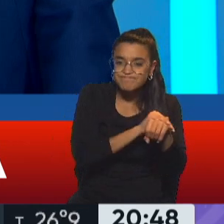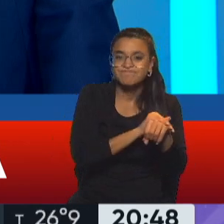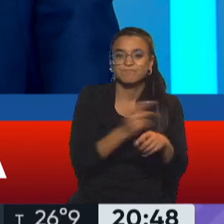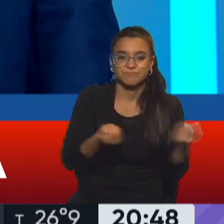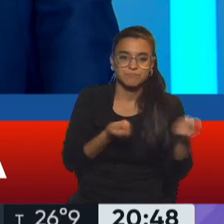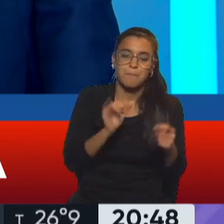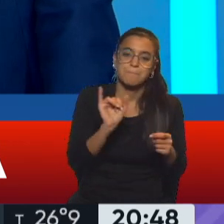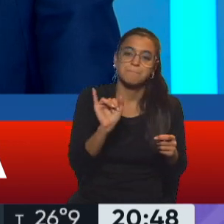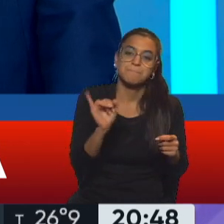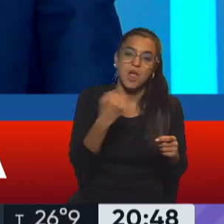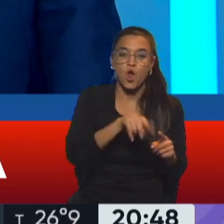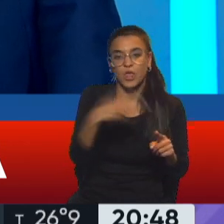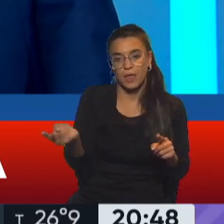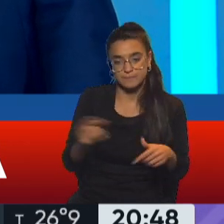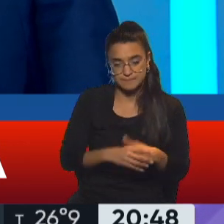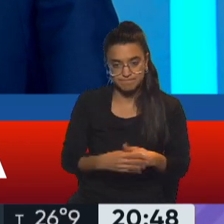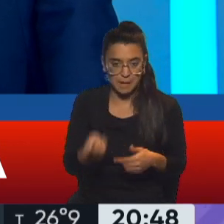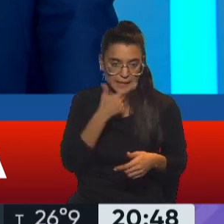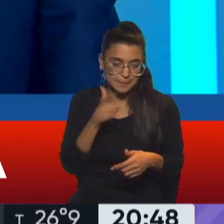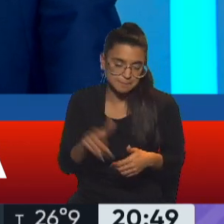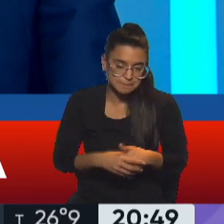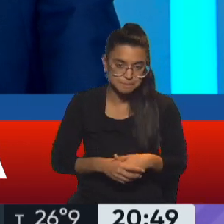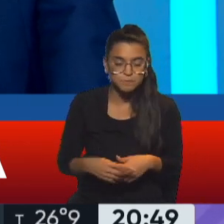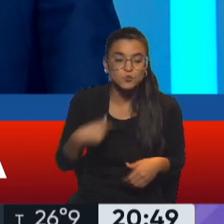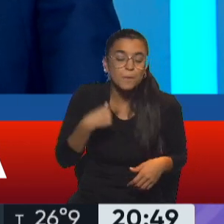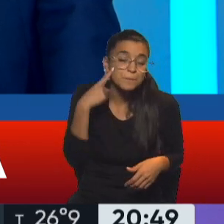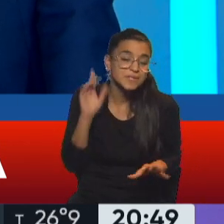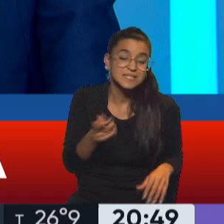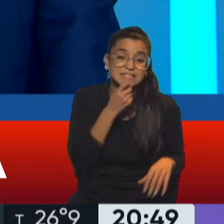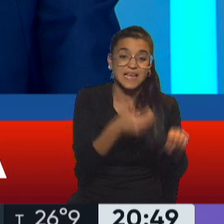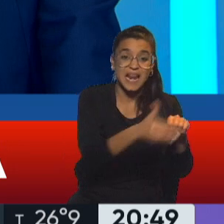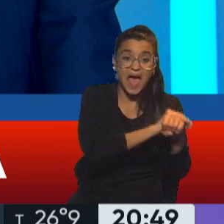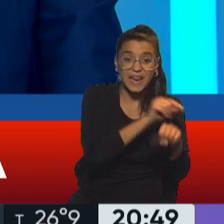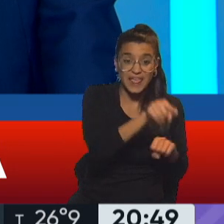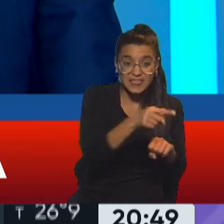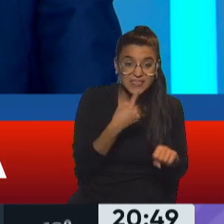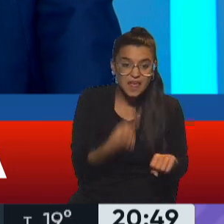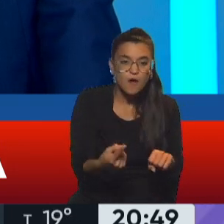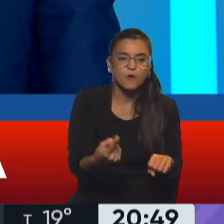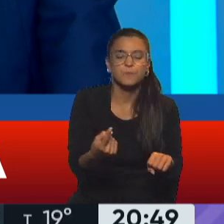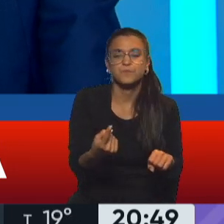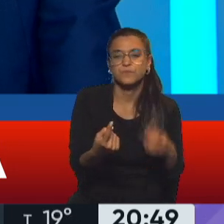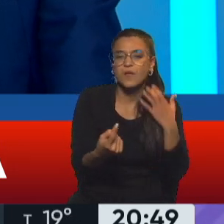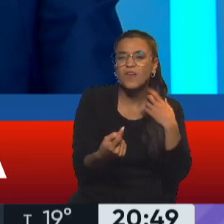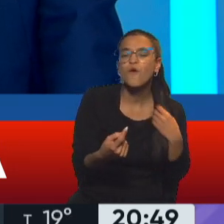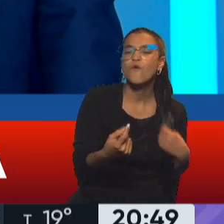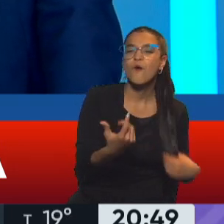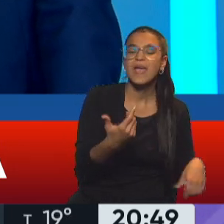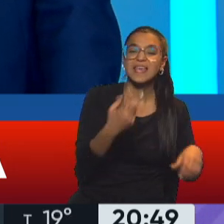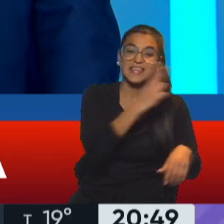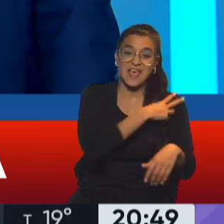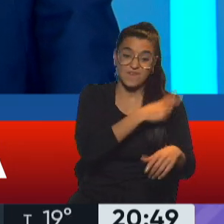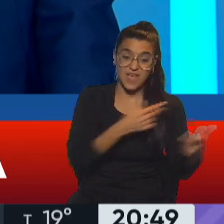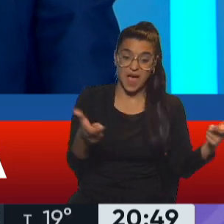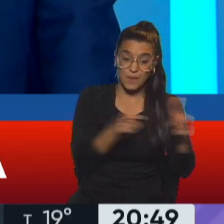manejó mejor que Mauricio Macri. Me da la impresión de que si Horacio Rodríguez Larreta hubiera sido el jefe de gabinete